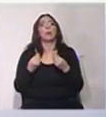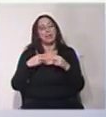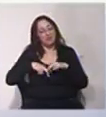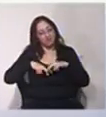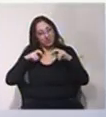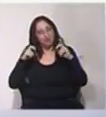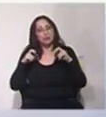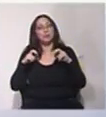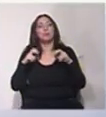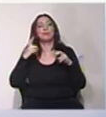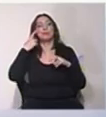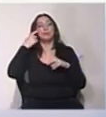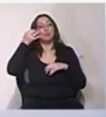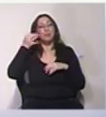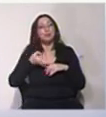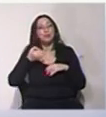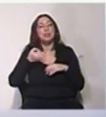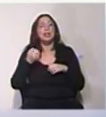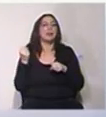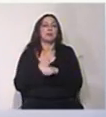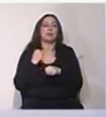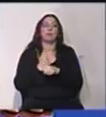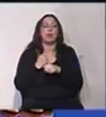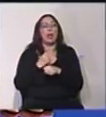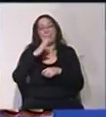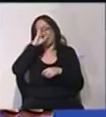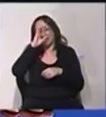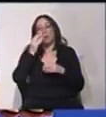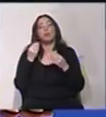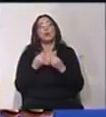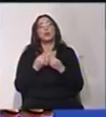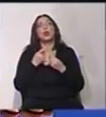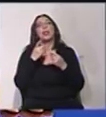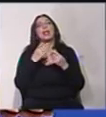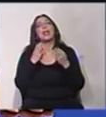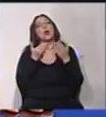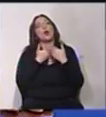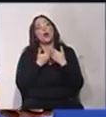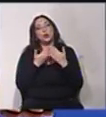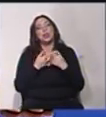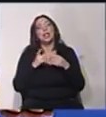y realmente hemos aprendido muchísimo de nuestros consultantes